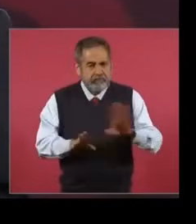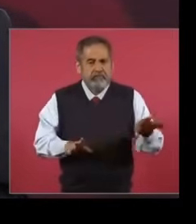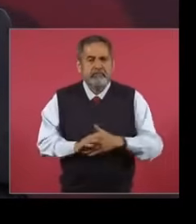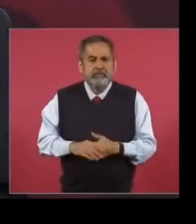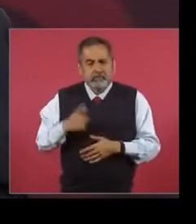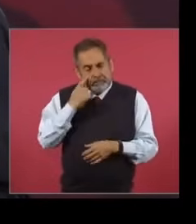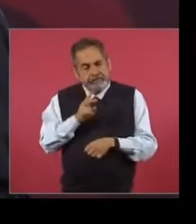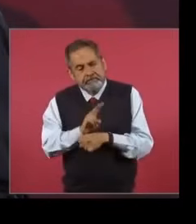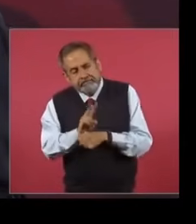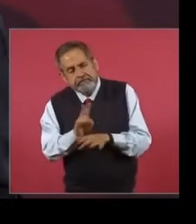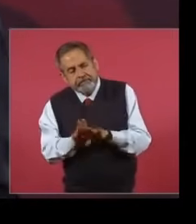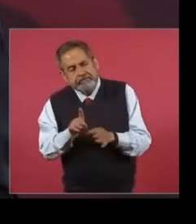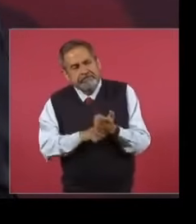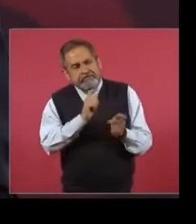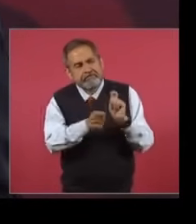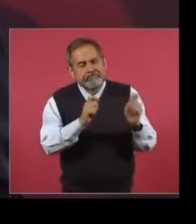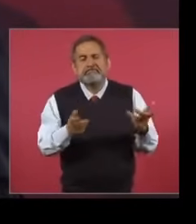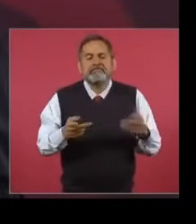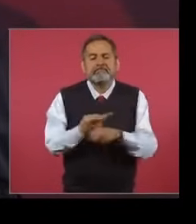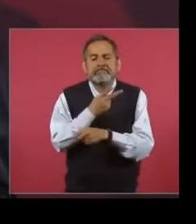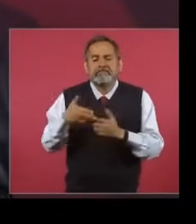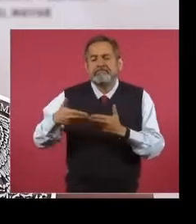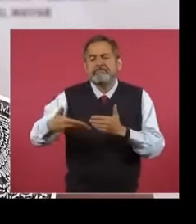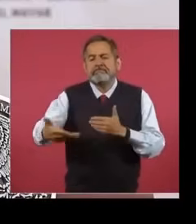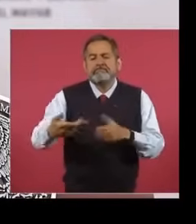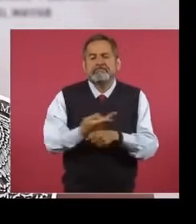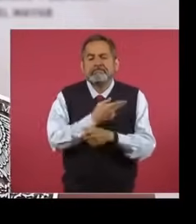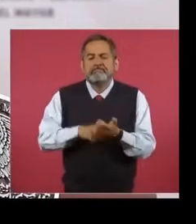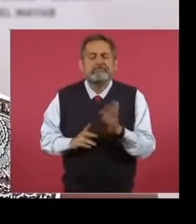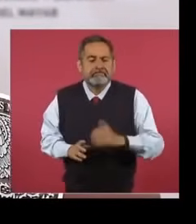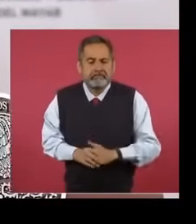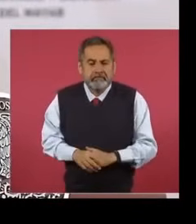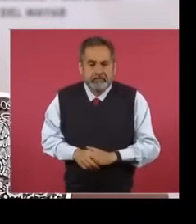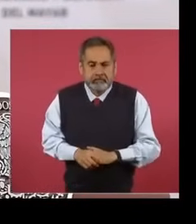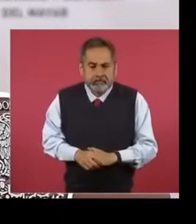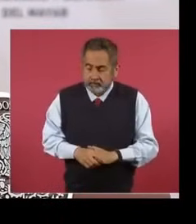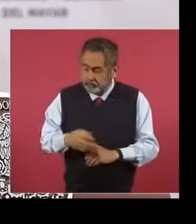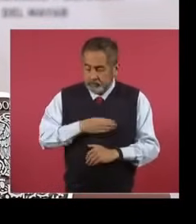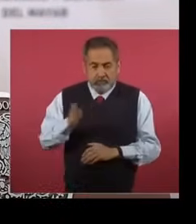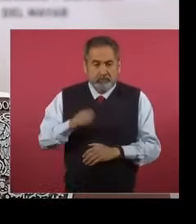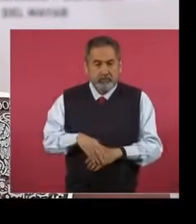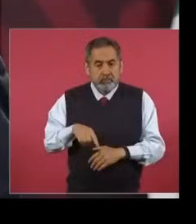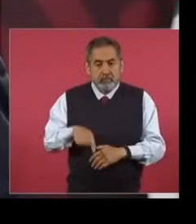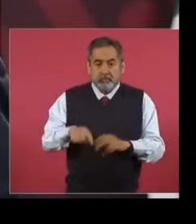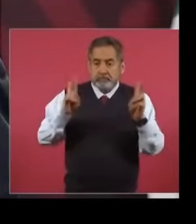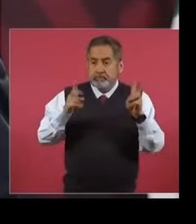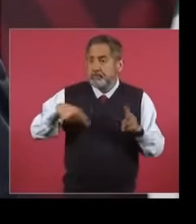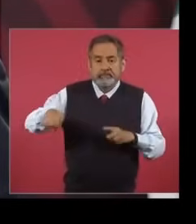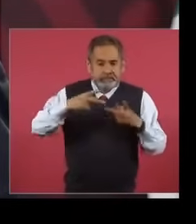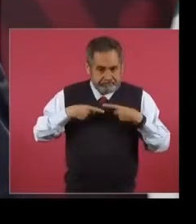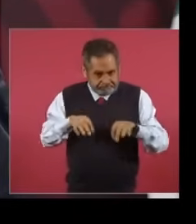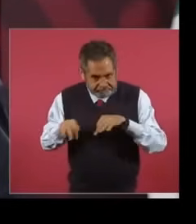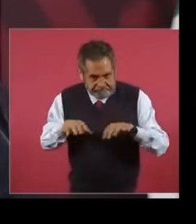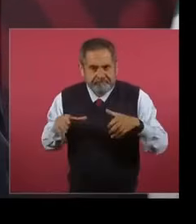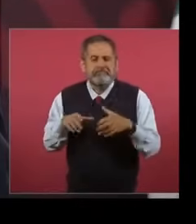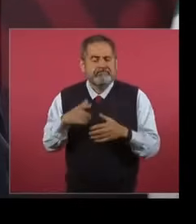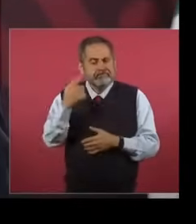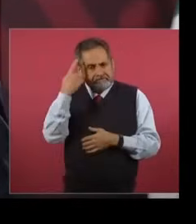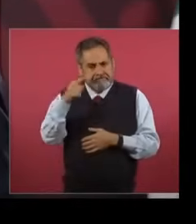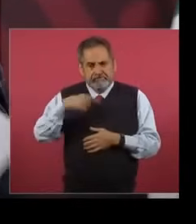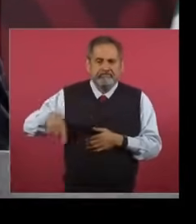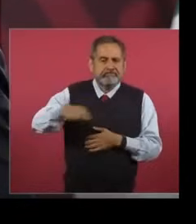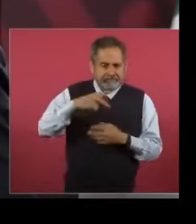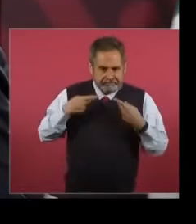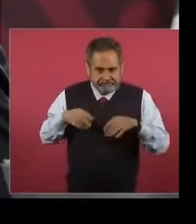a estar viendo qué va a pasar y qué bueno que salió el tema de los trabajadores pues para que los